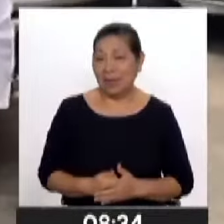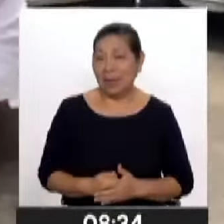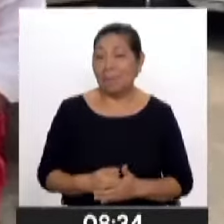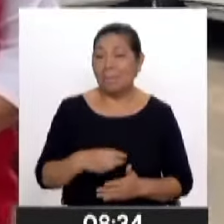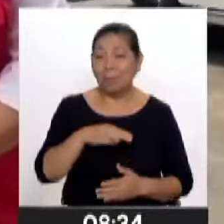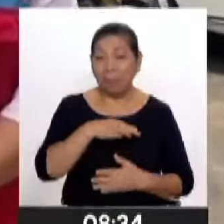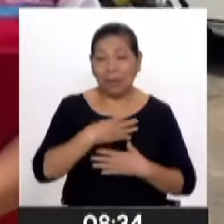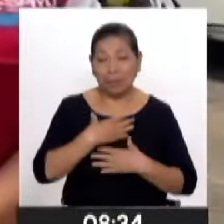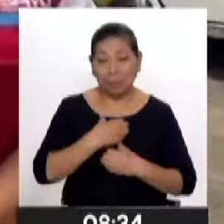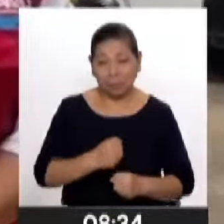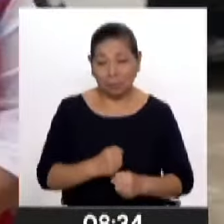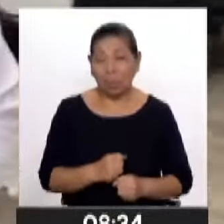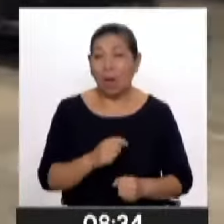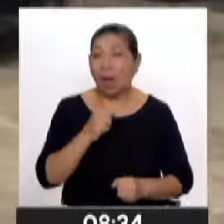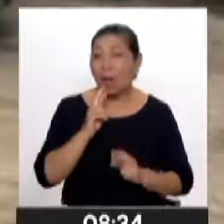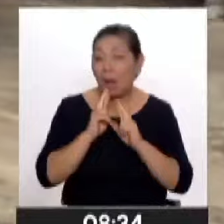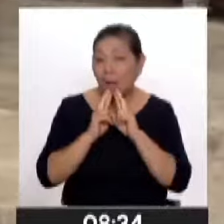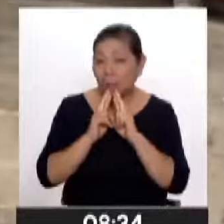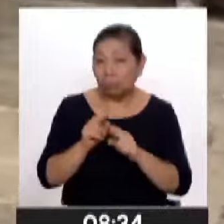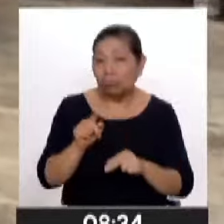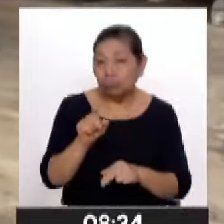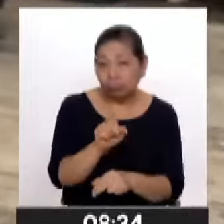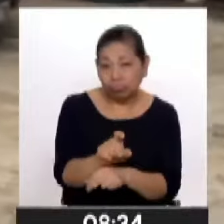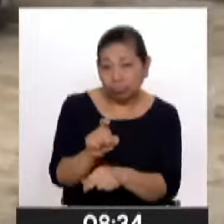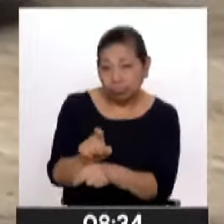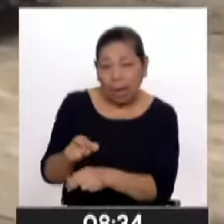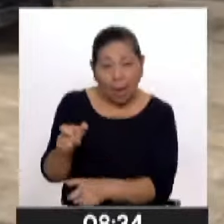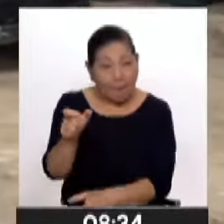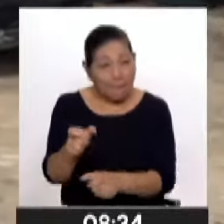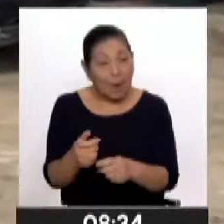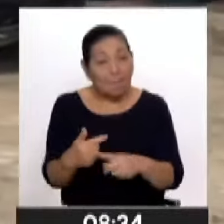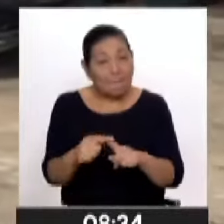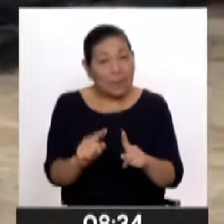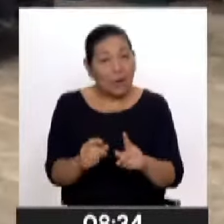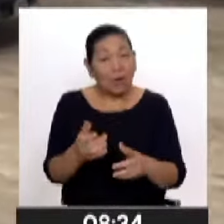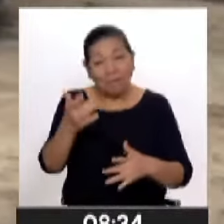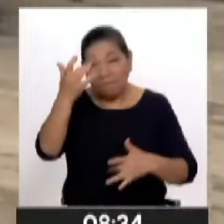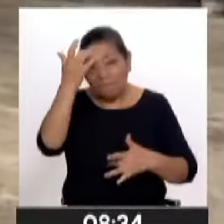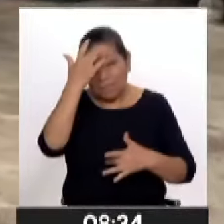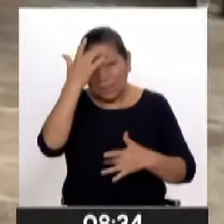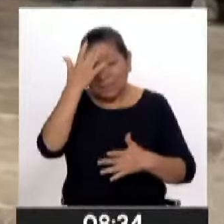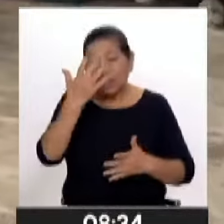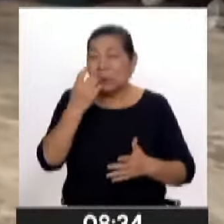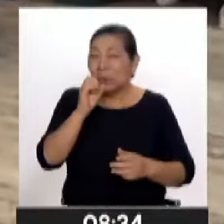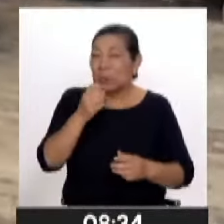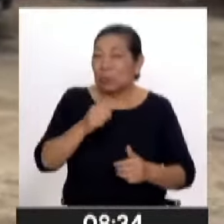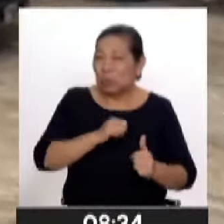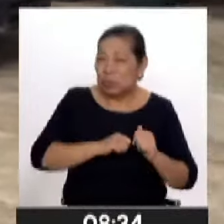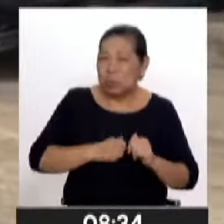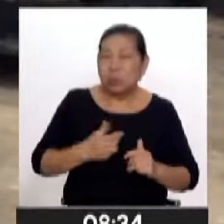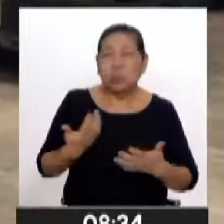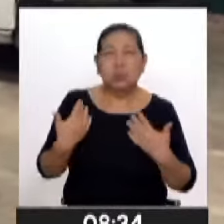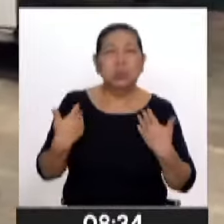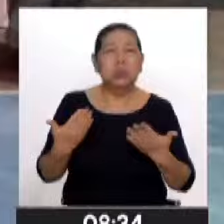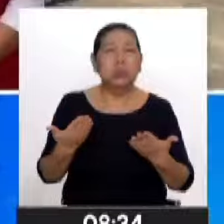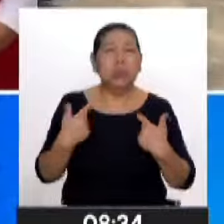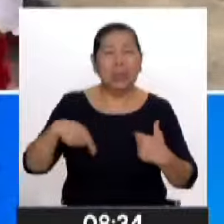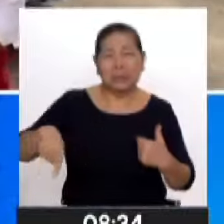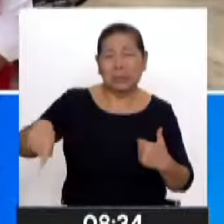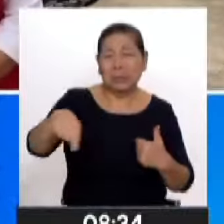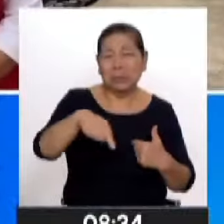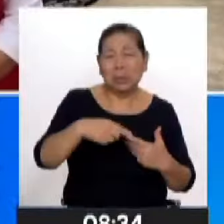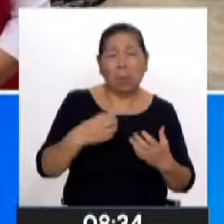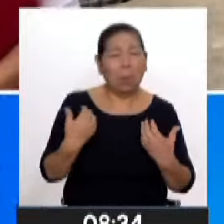ha emitido una serie de recomendaciones, como señalan ustedes, para prevenir las enfermedades, las afectaciones por la ola de calor que